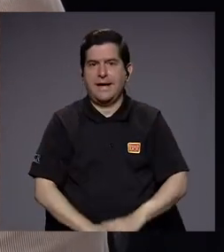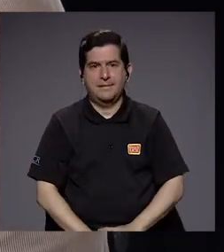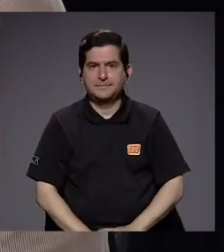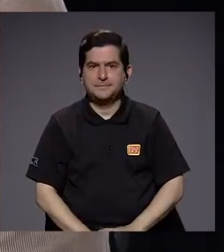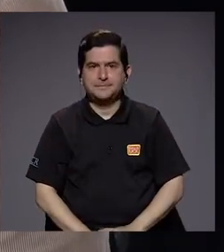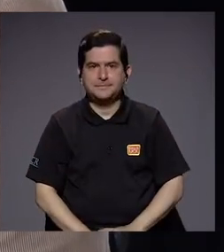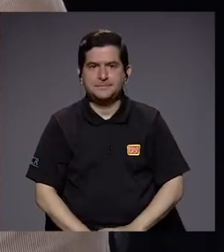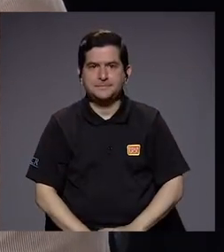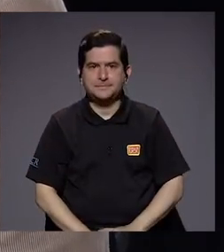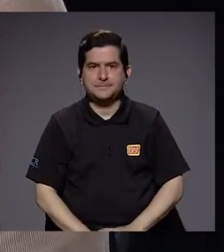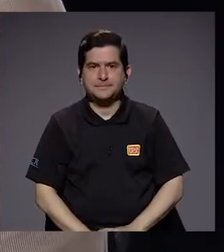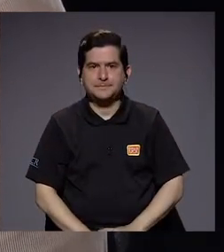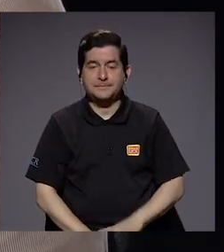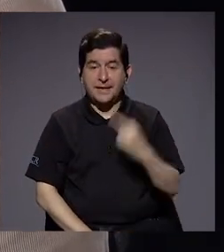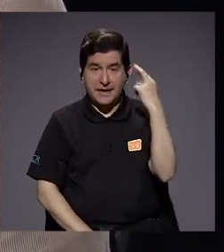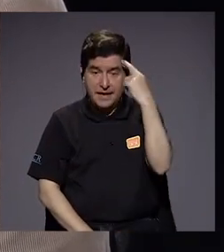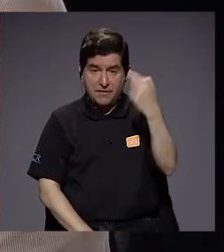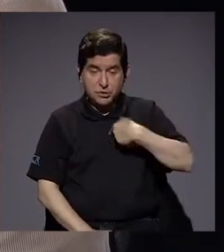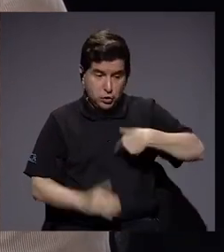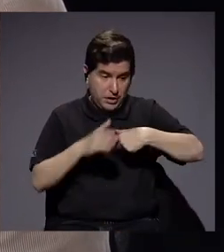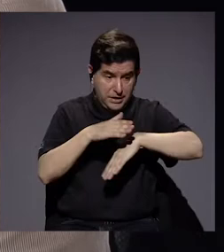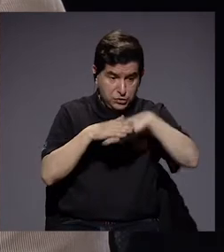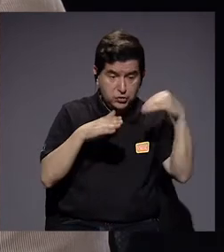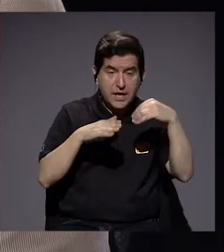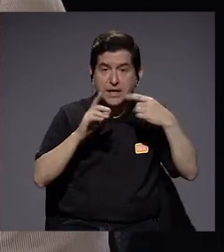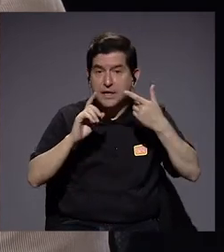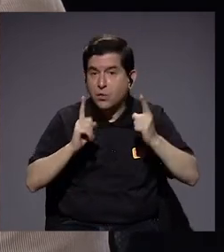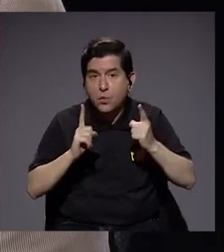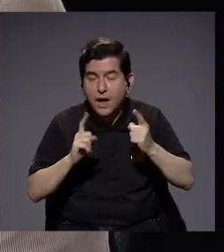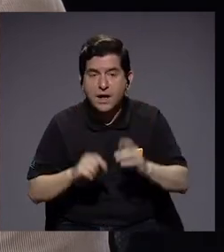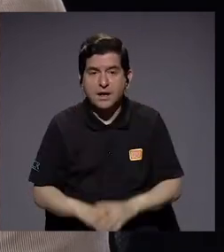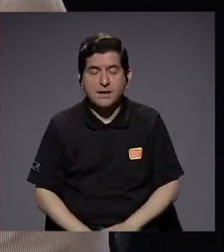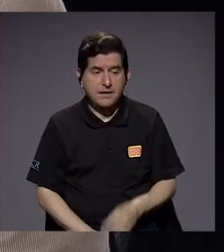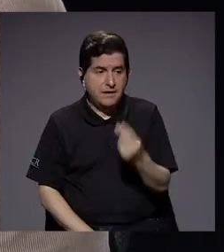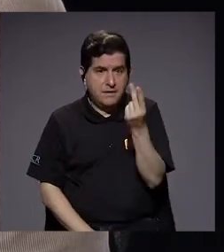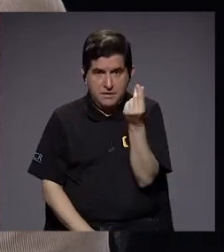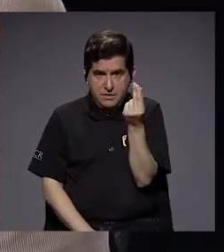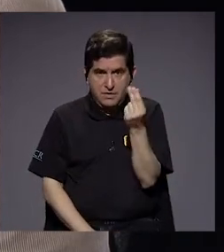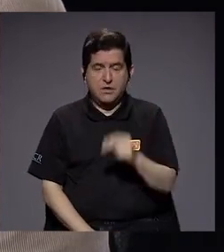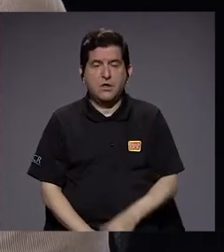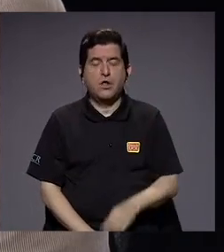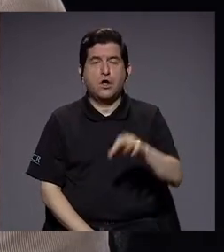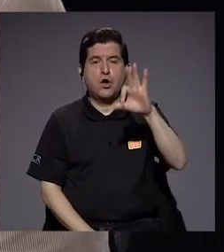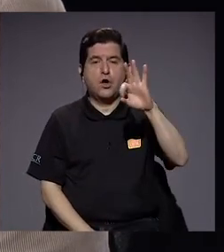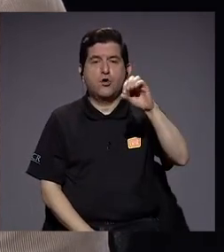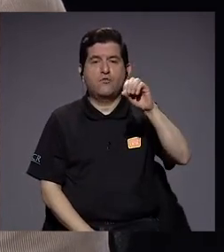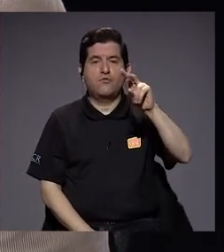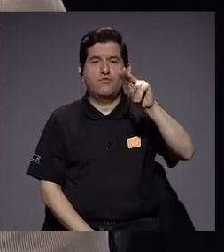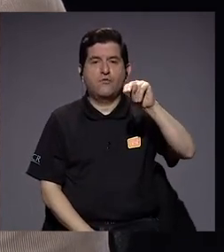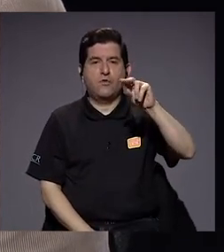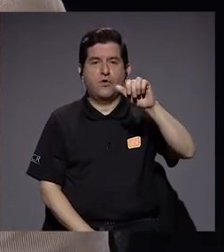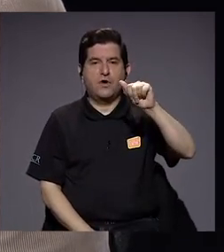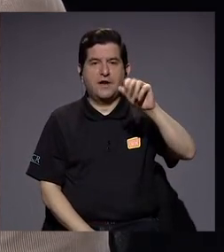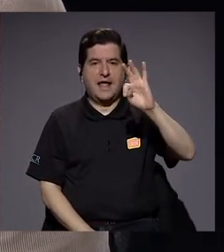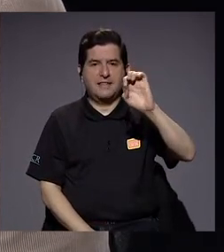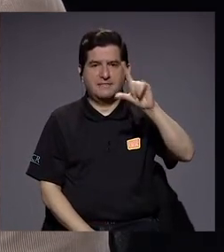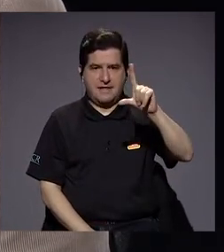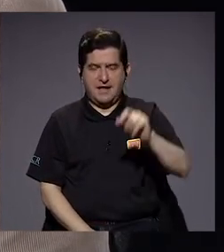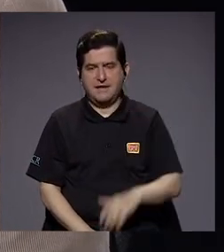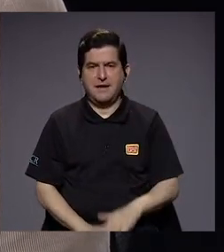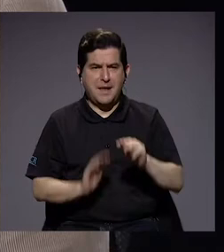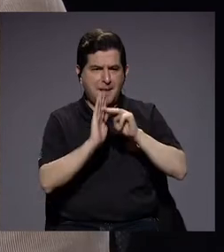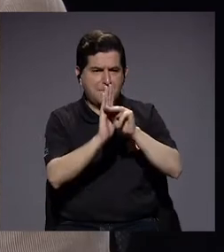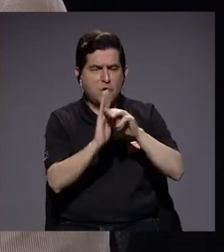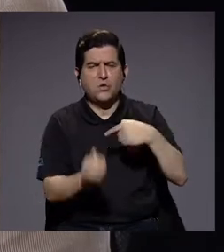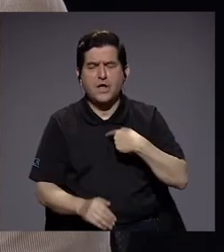sí. Por lo cual yo salí, y era precisamente los fondos de Fonatel, que yo, pues